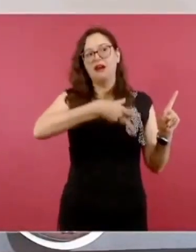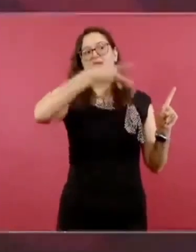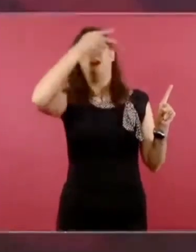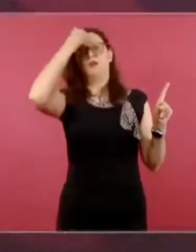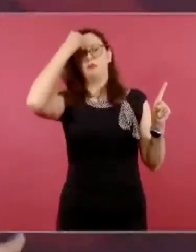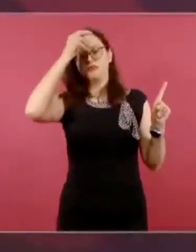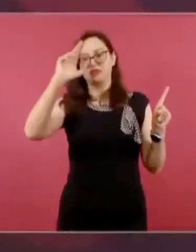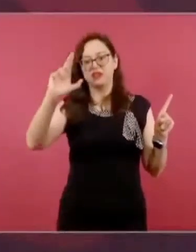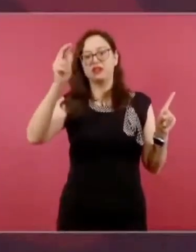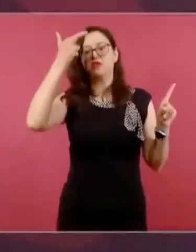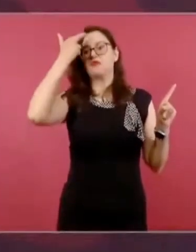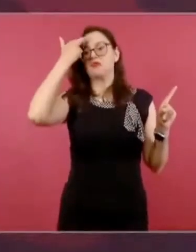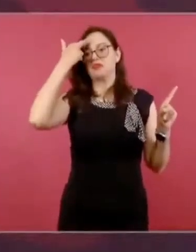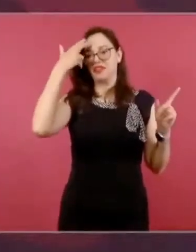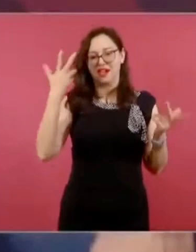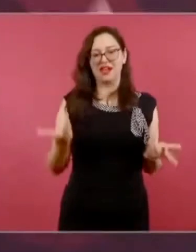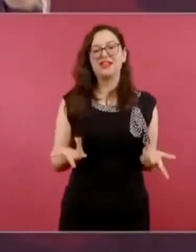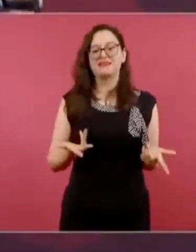Y hay